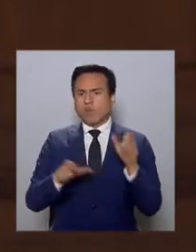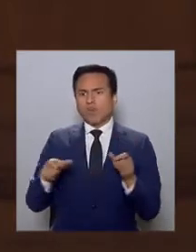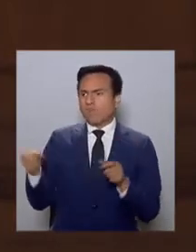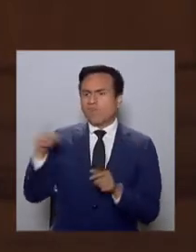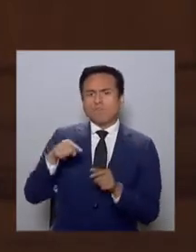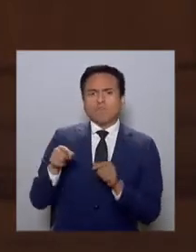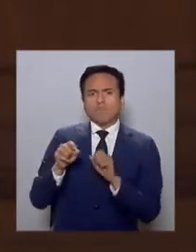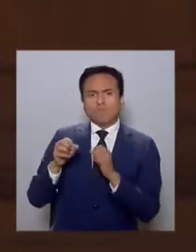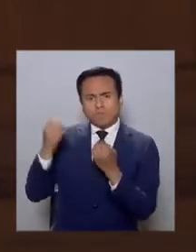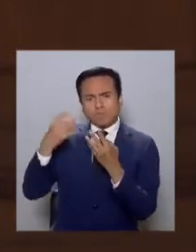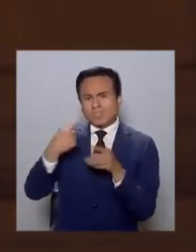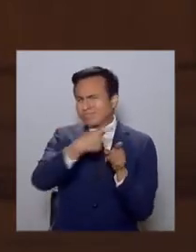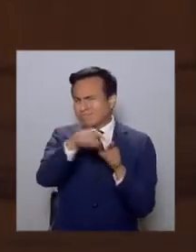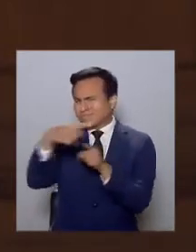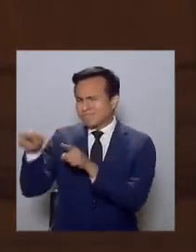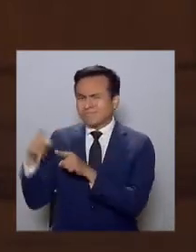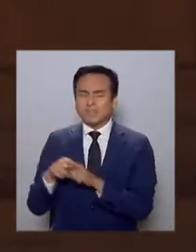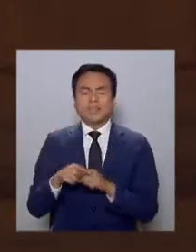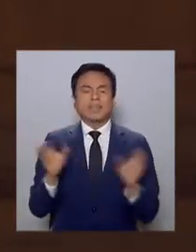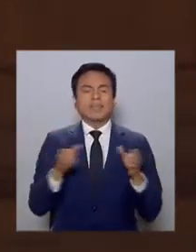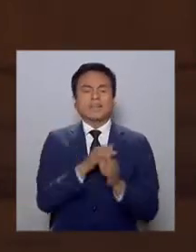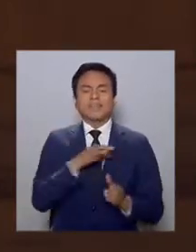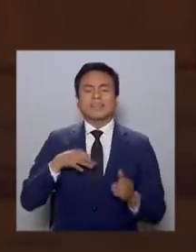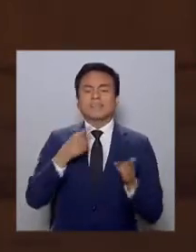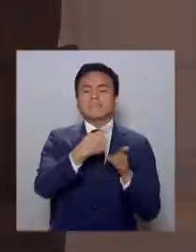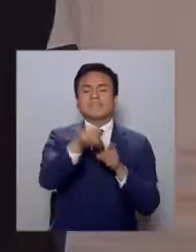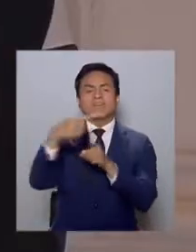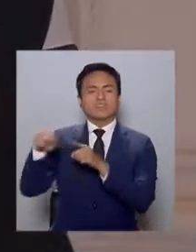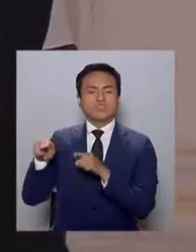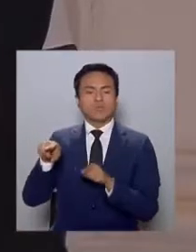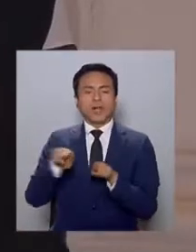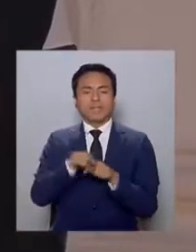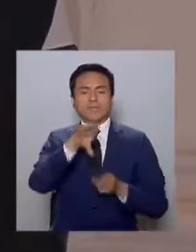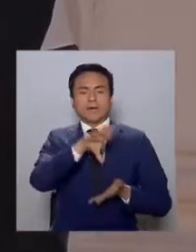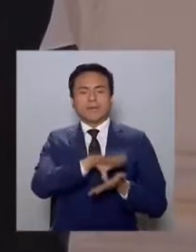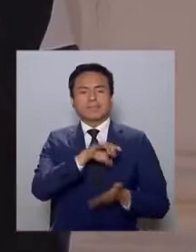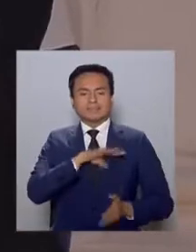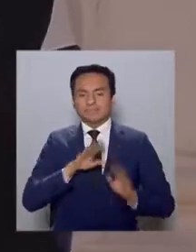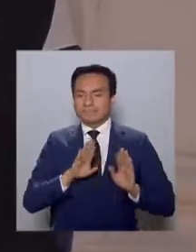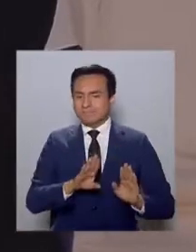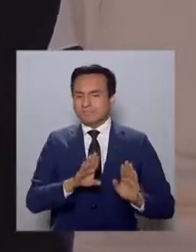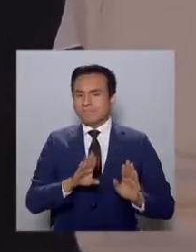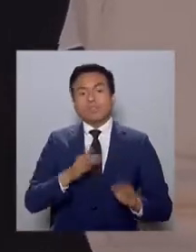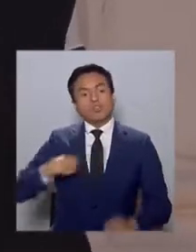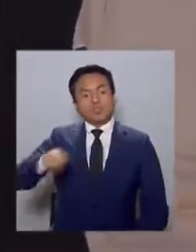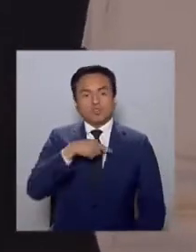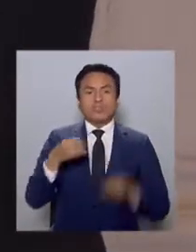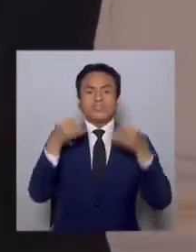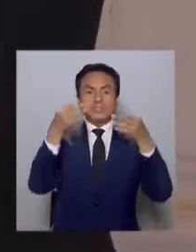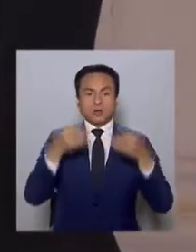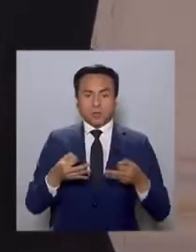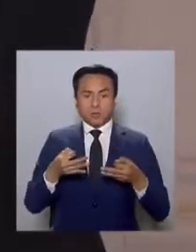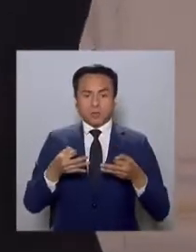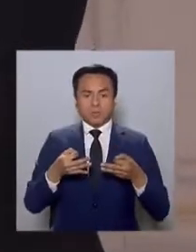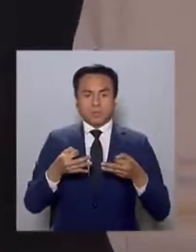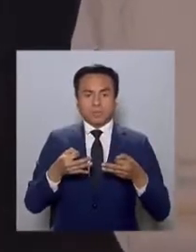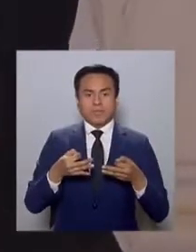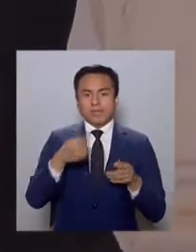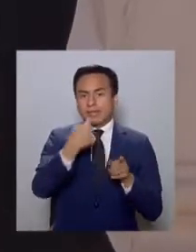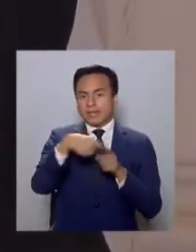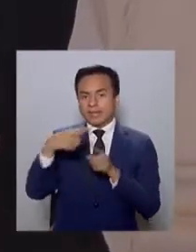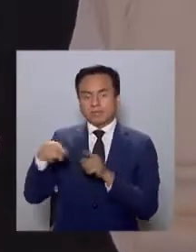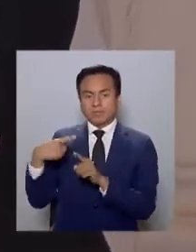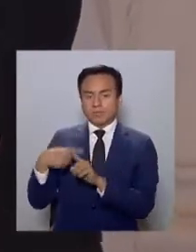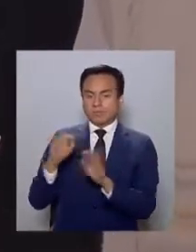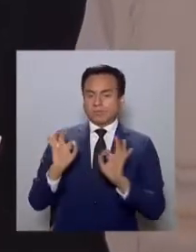formaciones. Un gabinete diverso, como diverso es nuestro país, porque estamos seguros que la riqueza